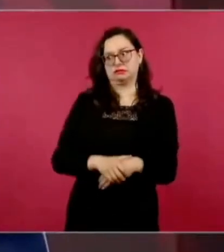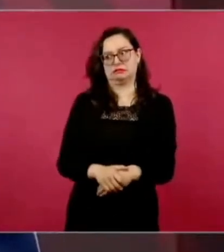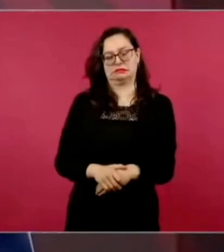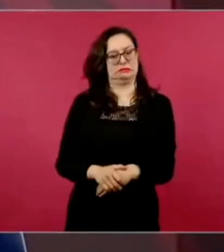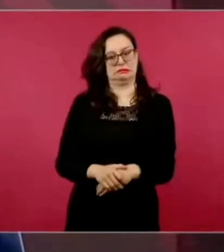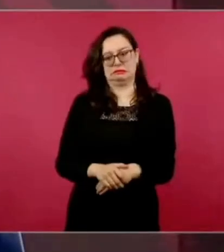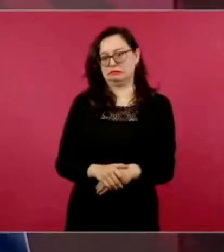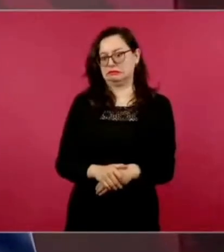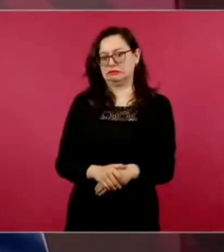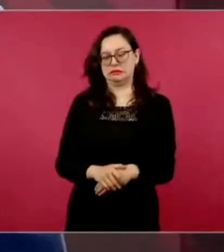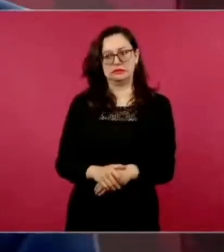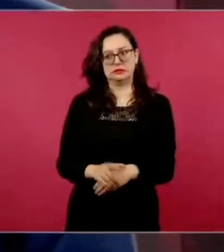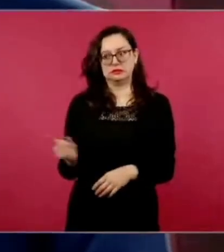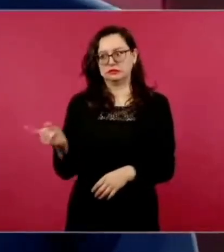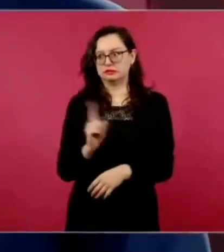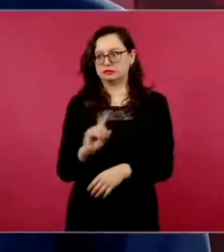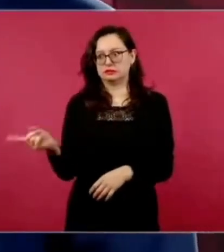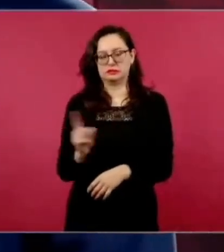Ya perdió,